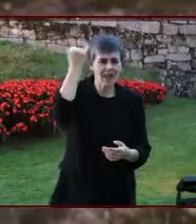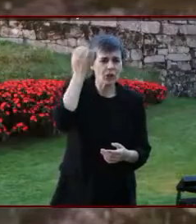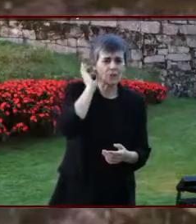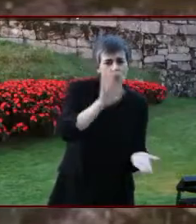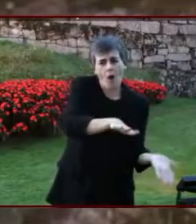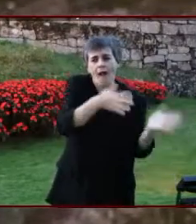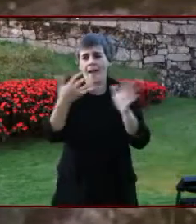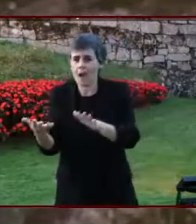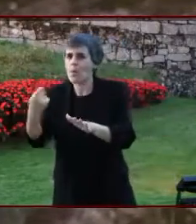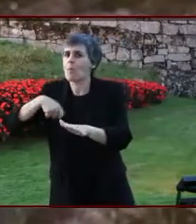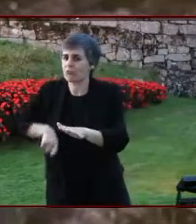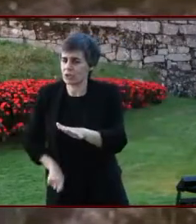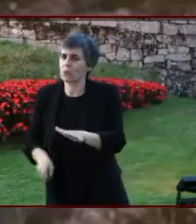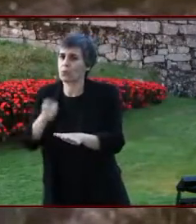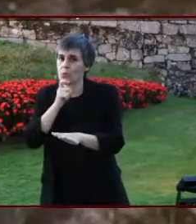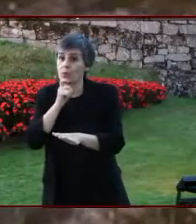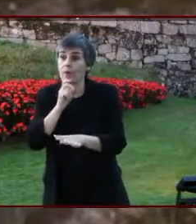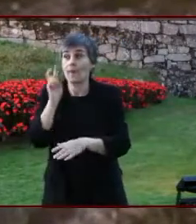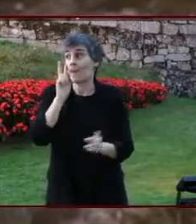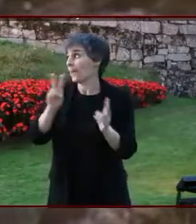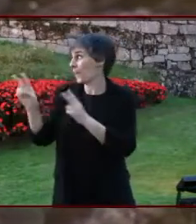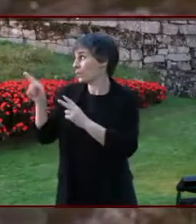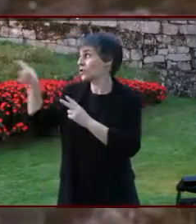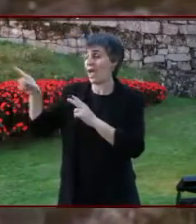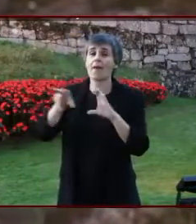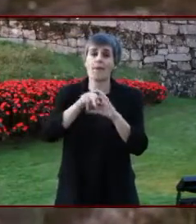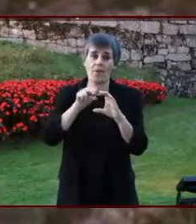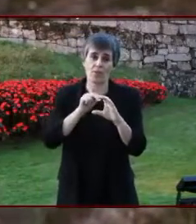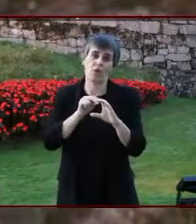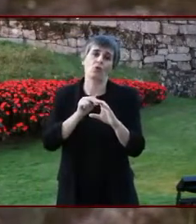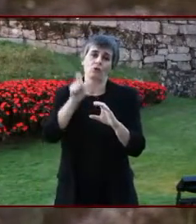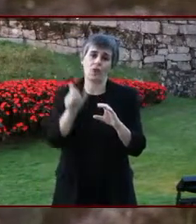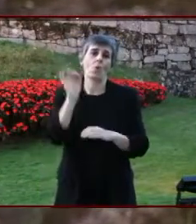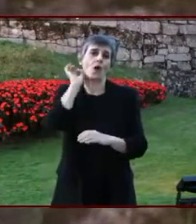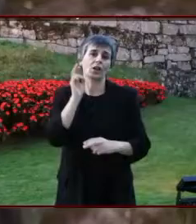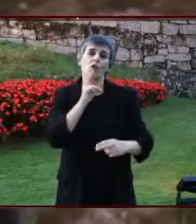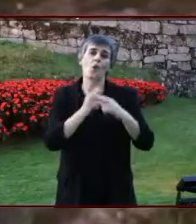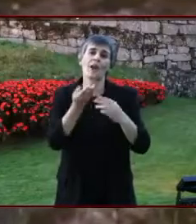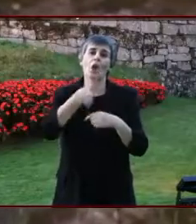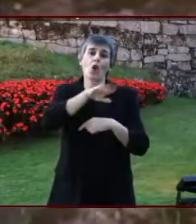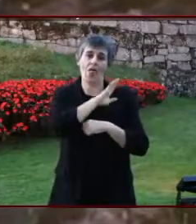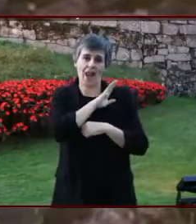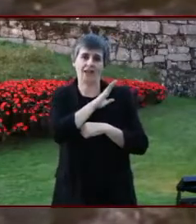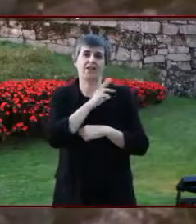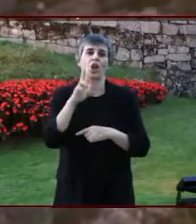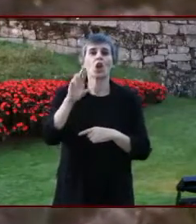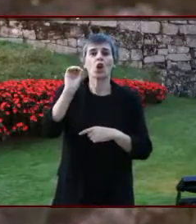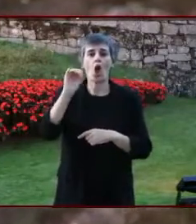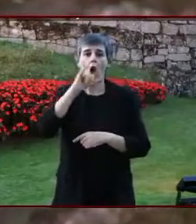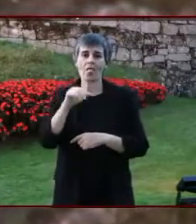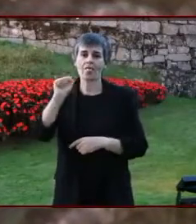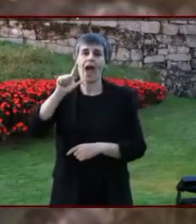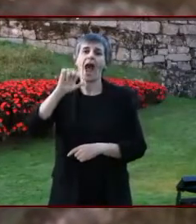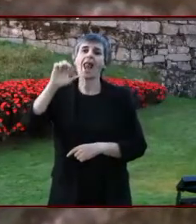a Rosalén, que estivo no primeiro vídeo tamén apoiando a Descúbreas. Eu quero agradecer dunha forma